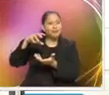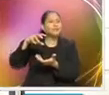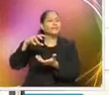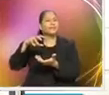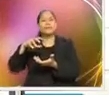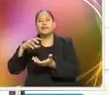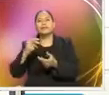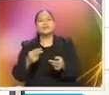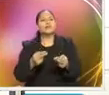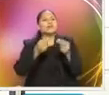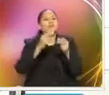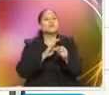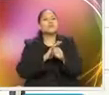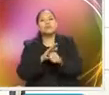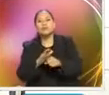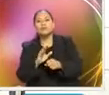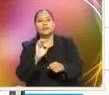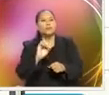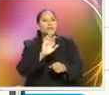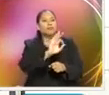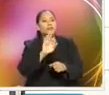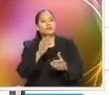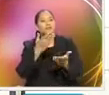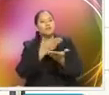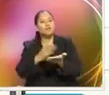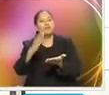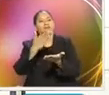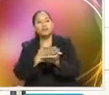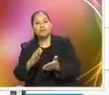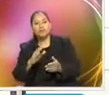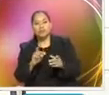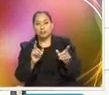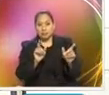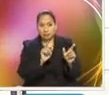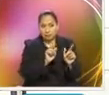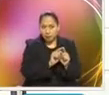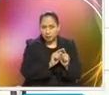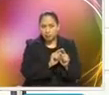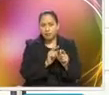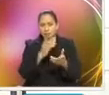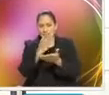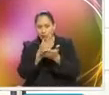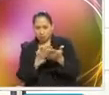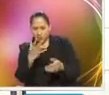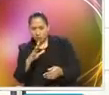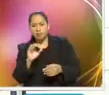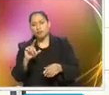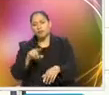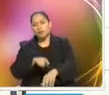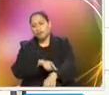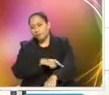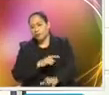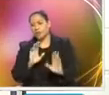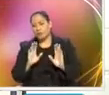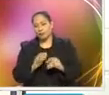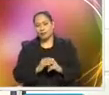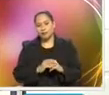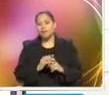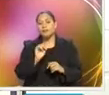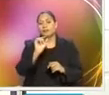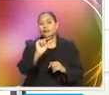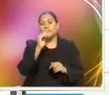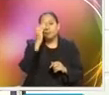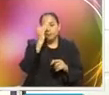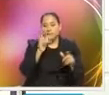plazo quieres invertir tu dinero, ¿no? O sea, hay plazo corto, hay plazo mediano y hay plazo largo. A menor